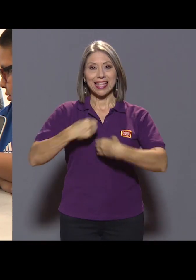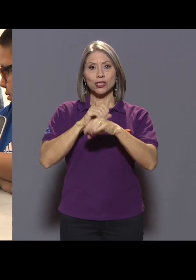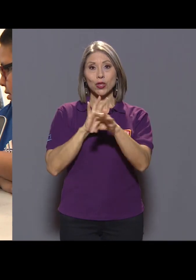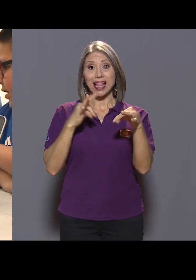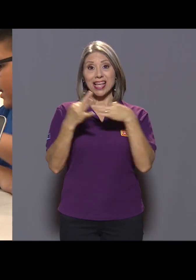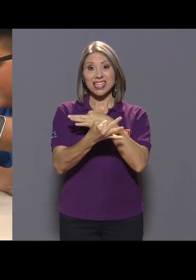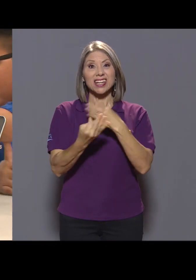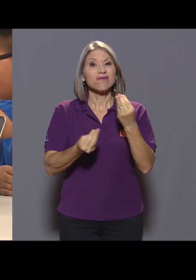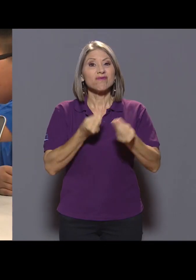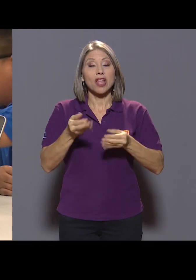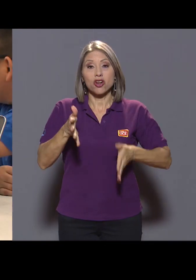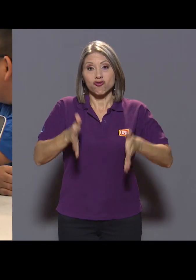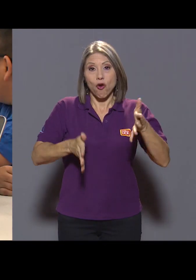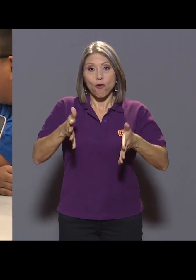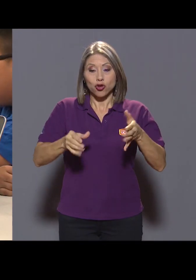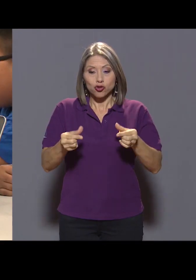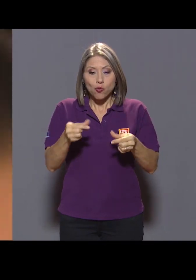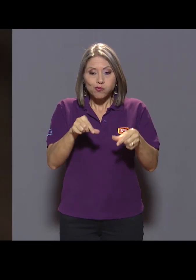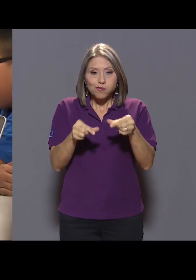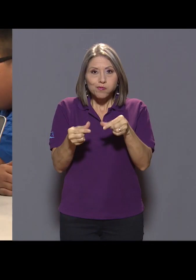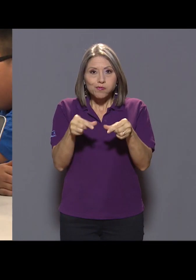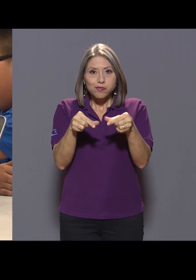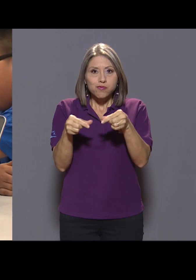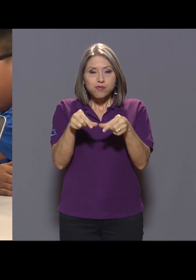taller de construir robots con piezas de Lego.